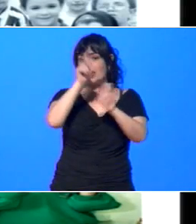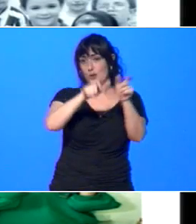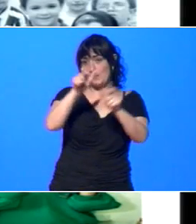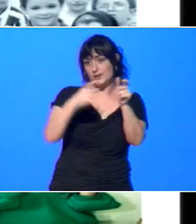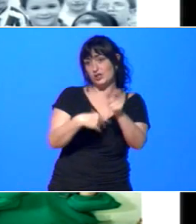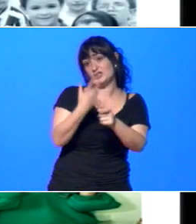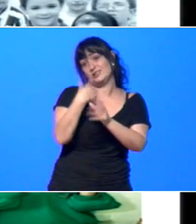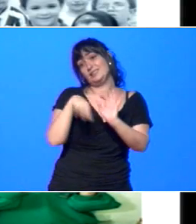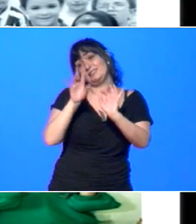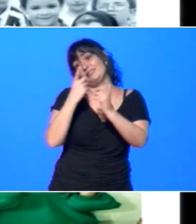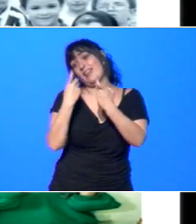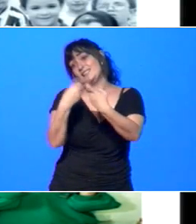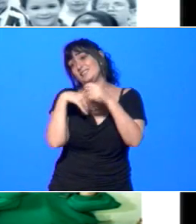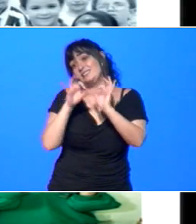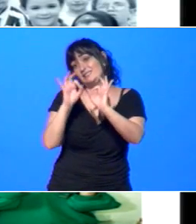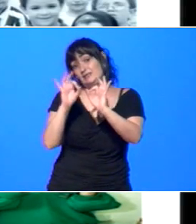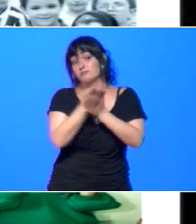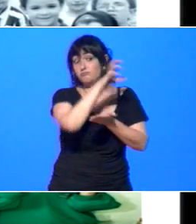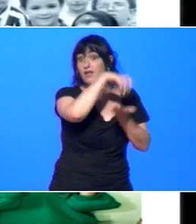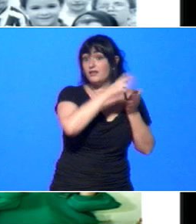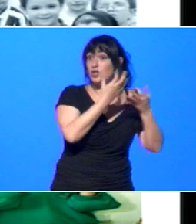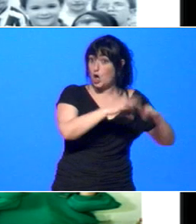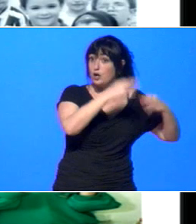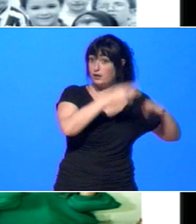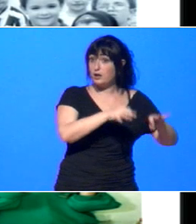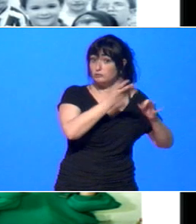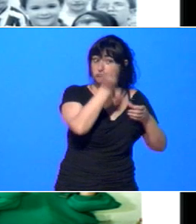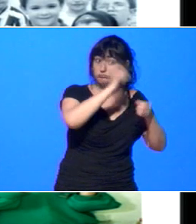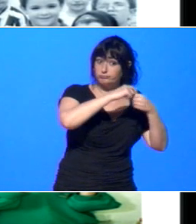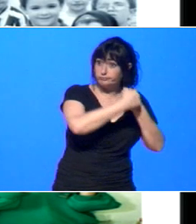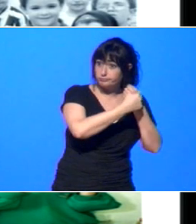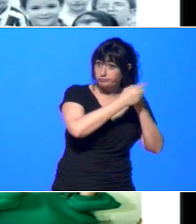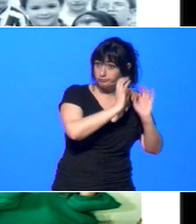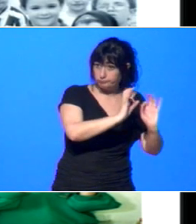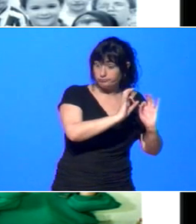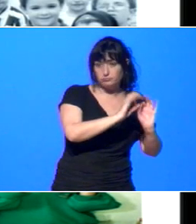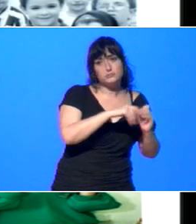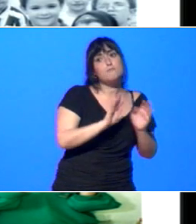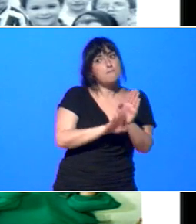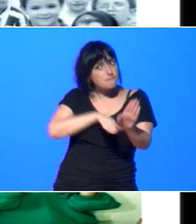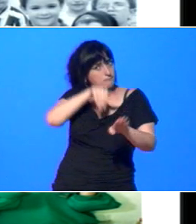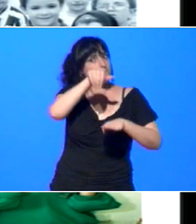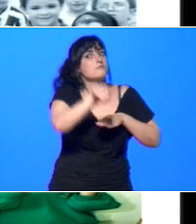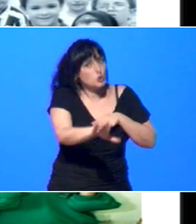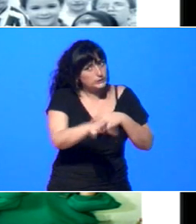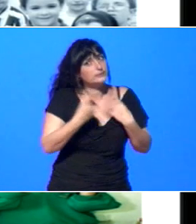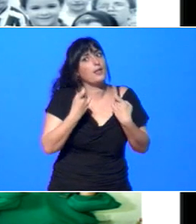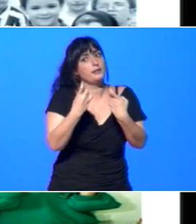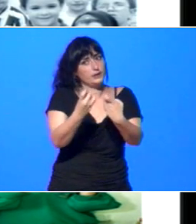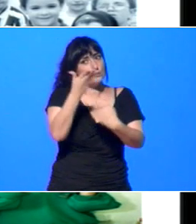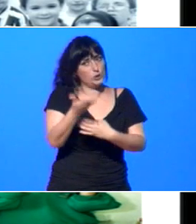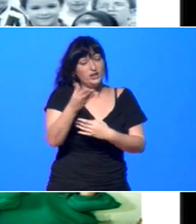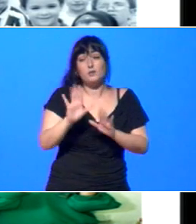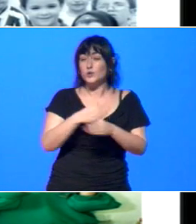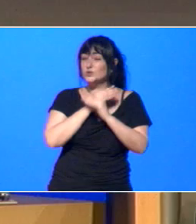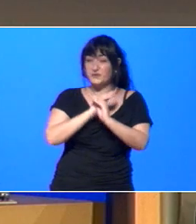especiales están en los centros ordinarios. Ese es un paso importante, por supuesto, es un paso necesario, pero no suficiente